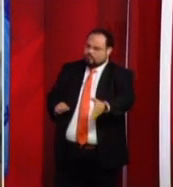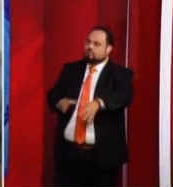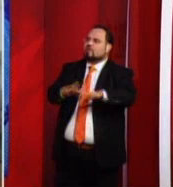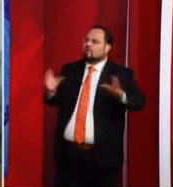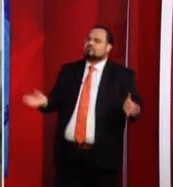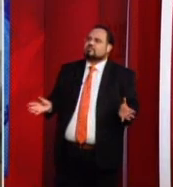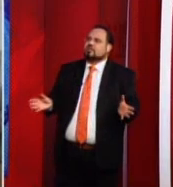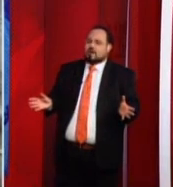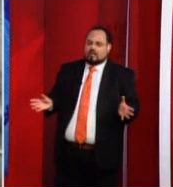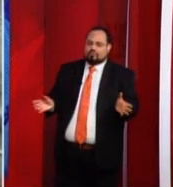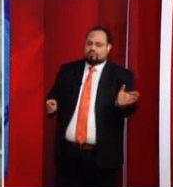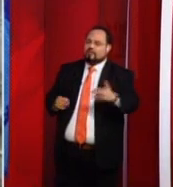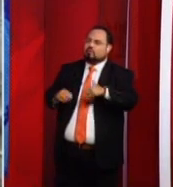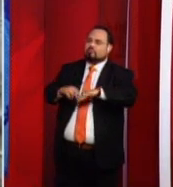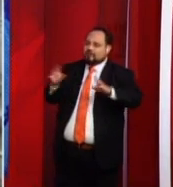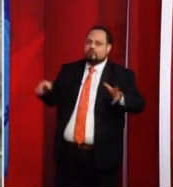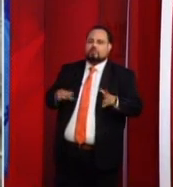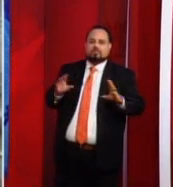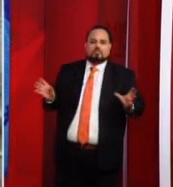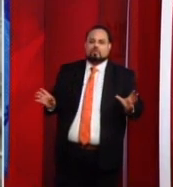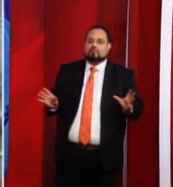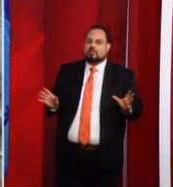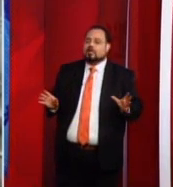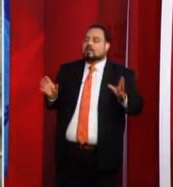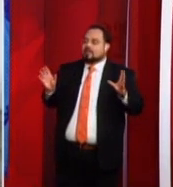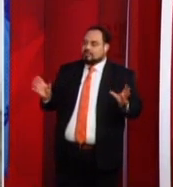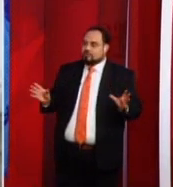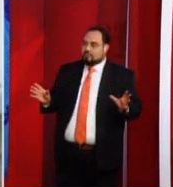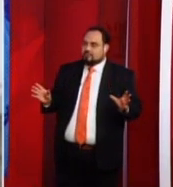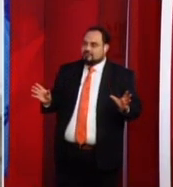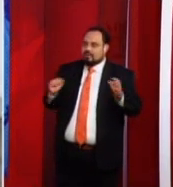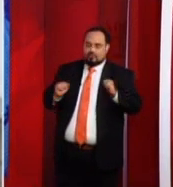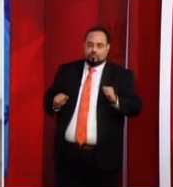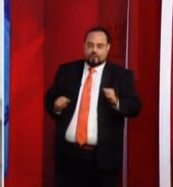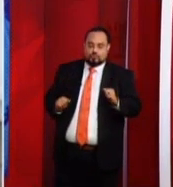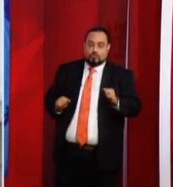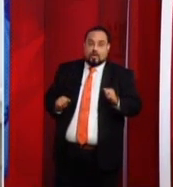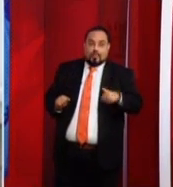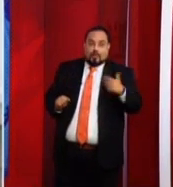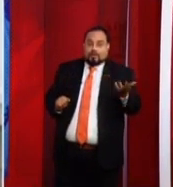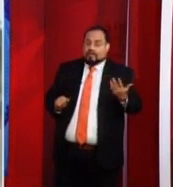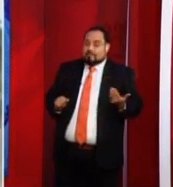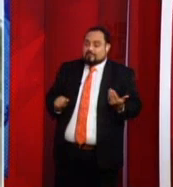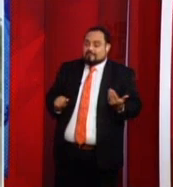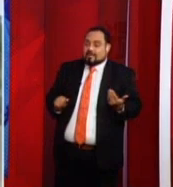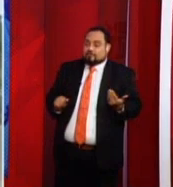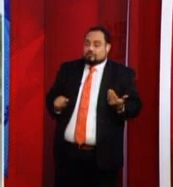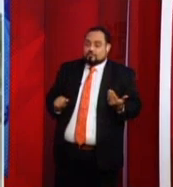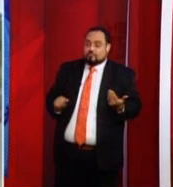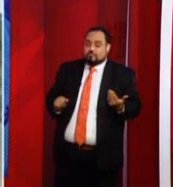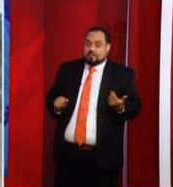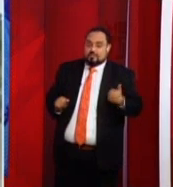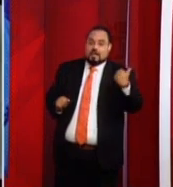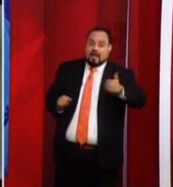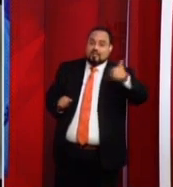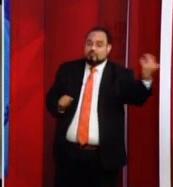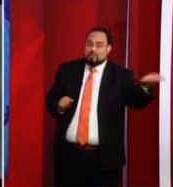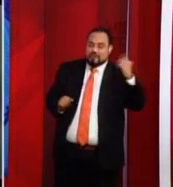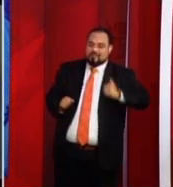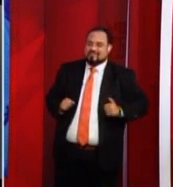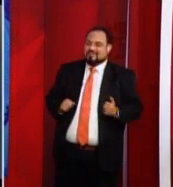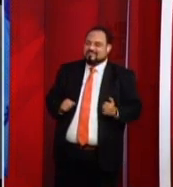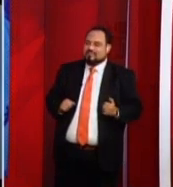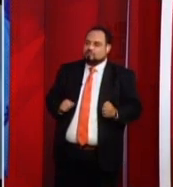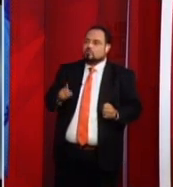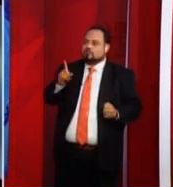pasaban al otro lado es decir a la frontera con méxico y que méxico viera qué es lo que pasaba con ellos ahora qué va a pasar entonces uno puede decir aquí